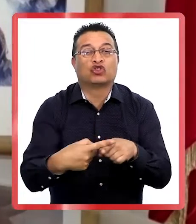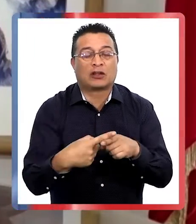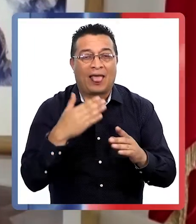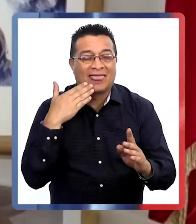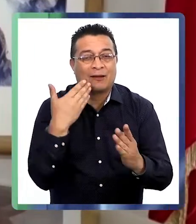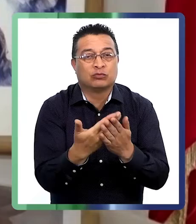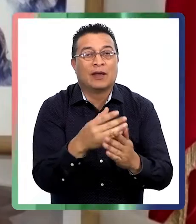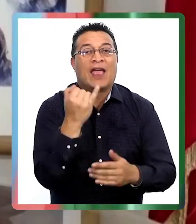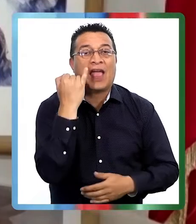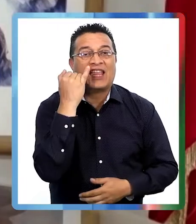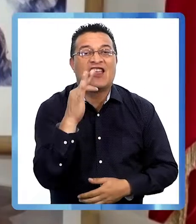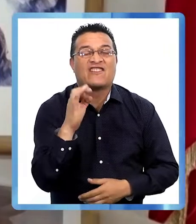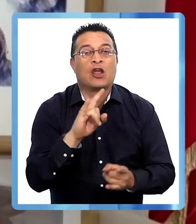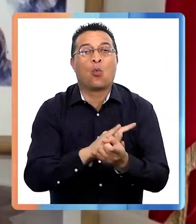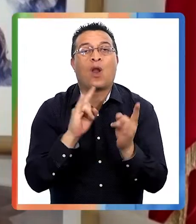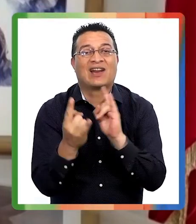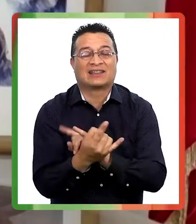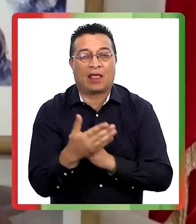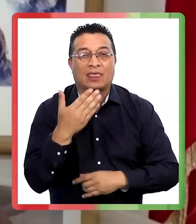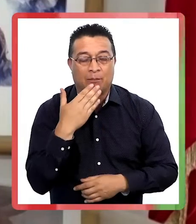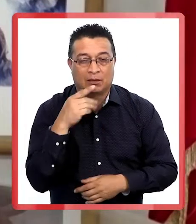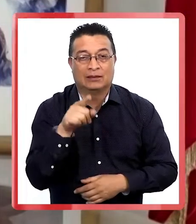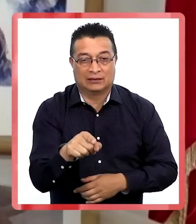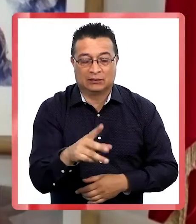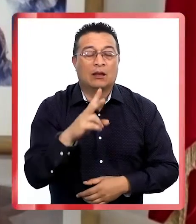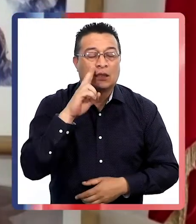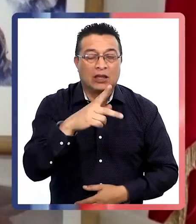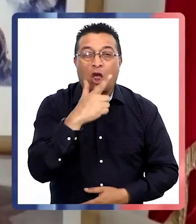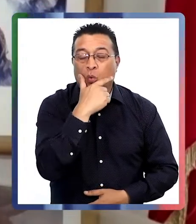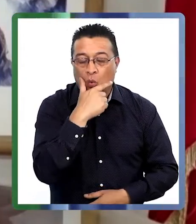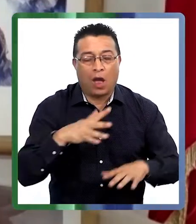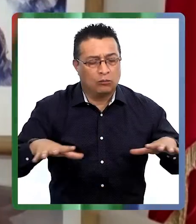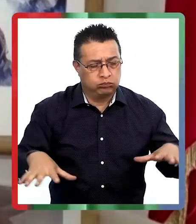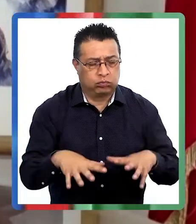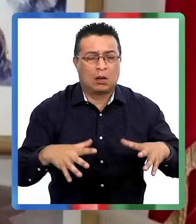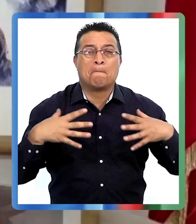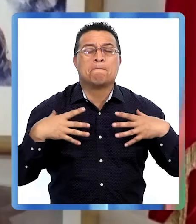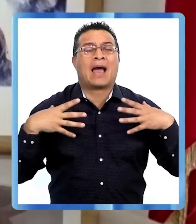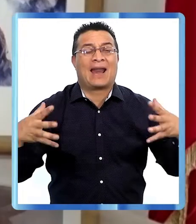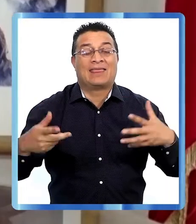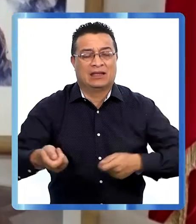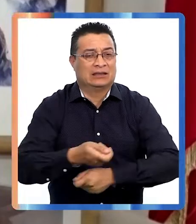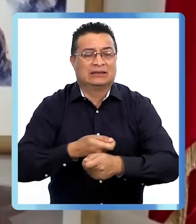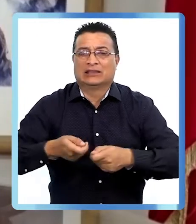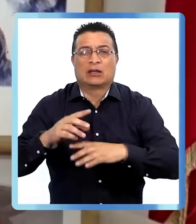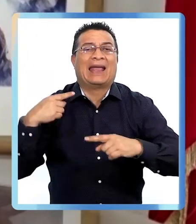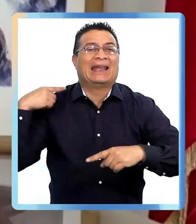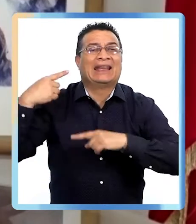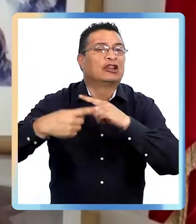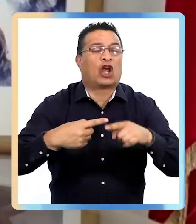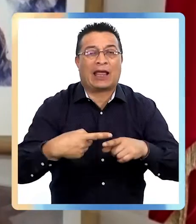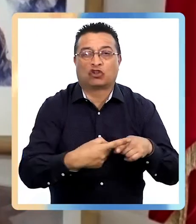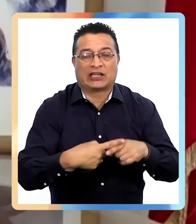directos, como fue el IFE universal. El IFE universal es sin duda, Scarlett, el esfuerzo más grande económico que se ha hecho en la